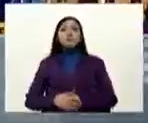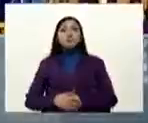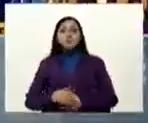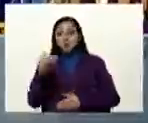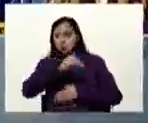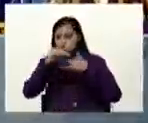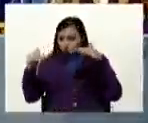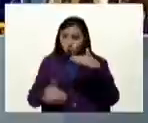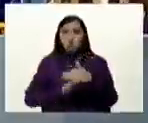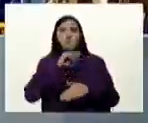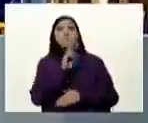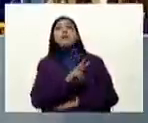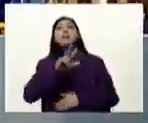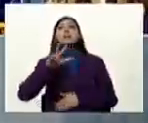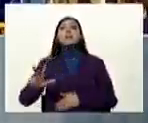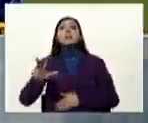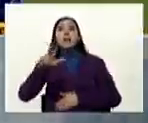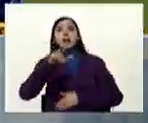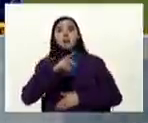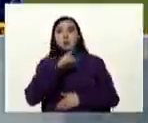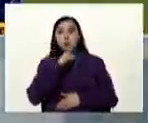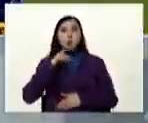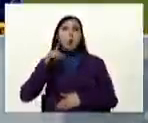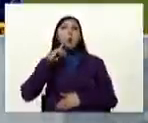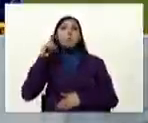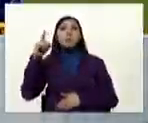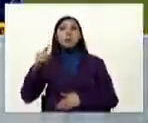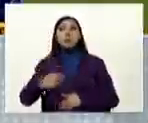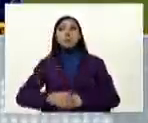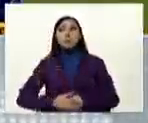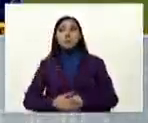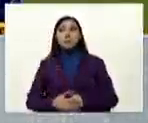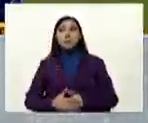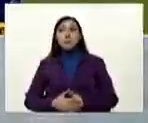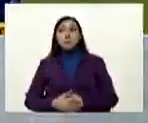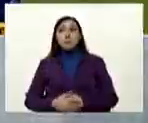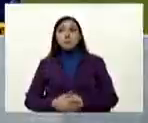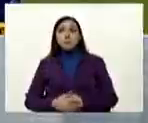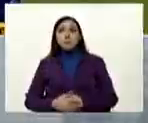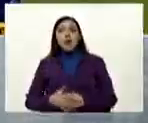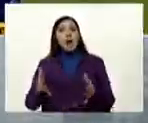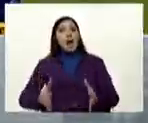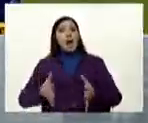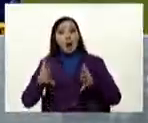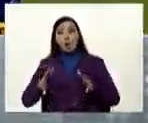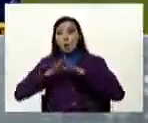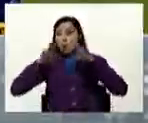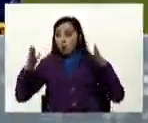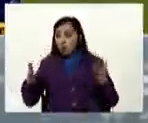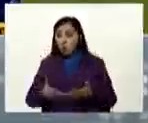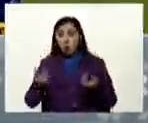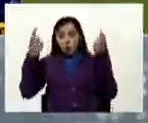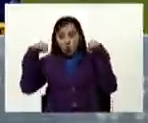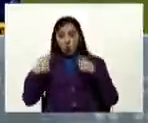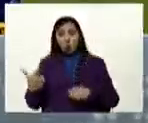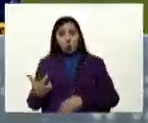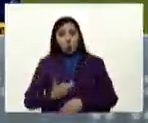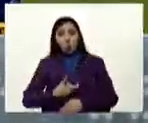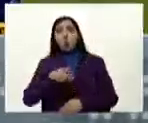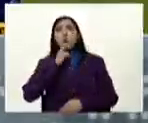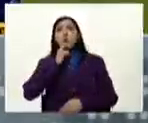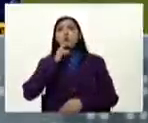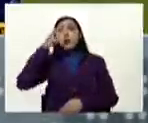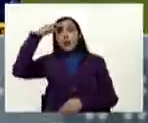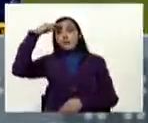U23, sub-23, ¿qué le dicen? Sub-23, campeones mundiales, medalla de oro en México.